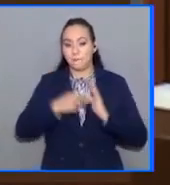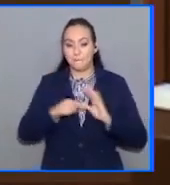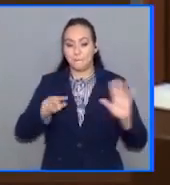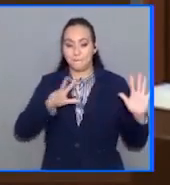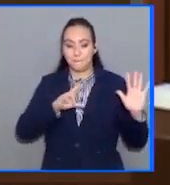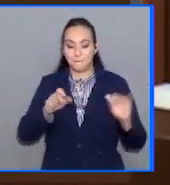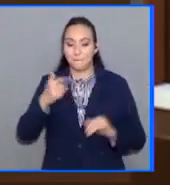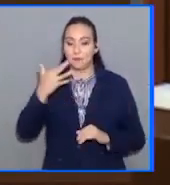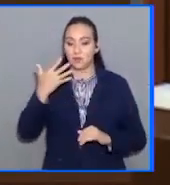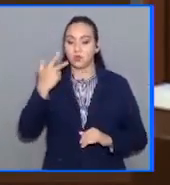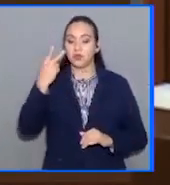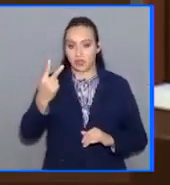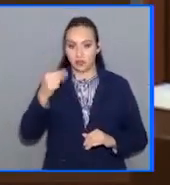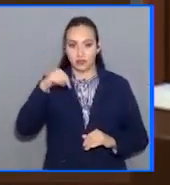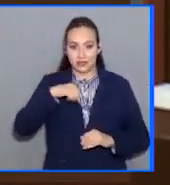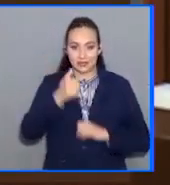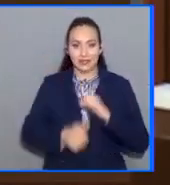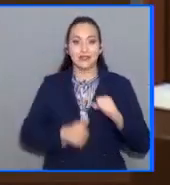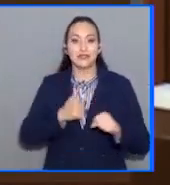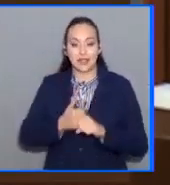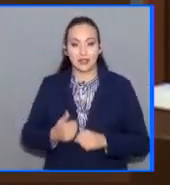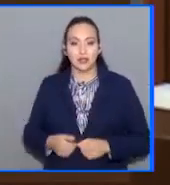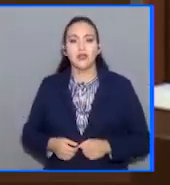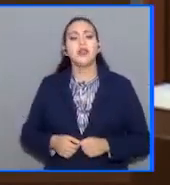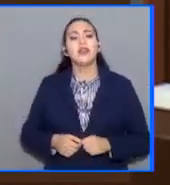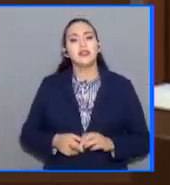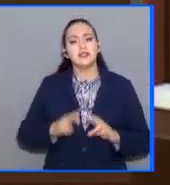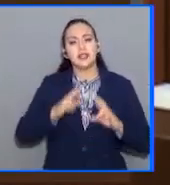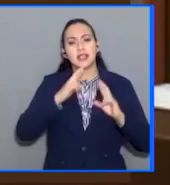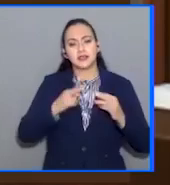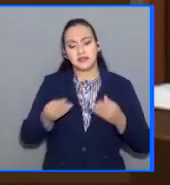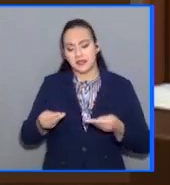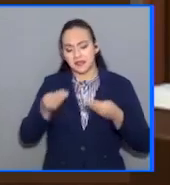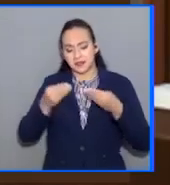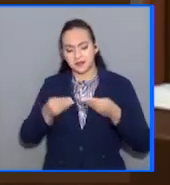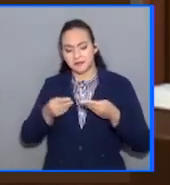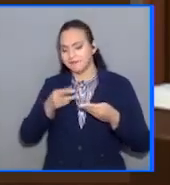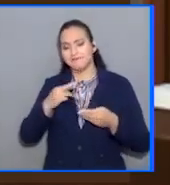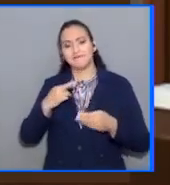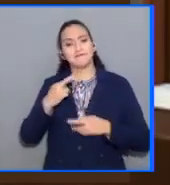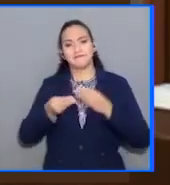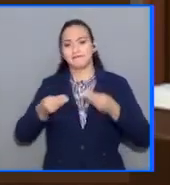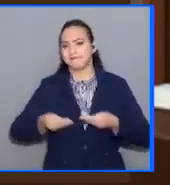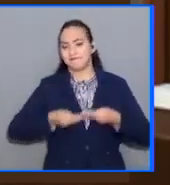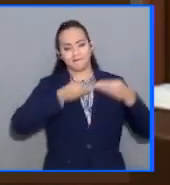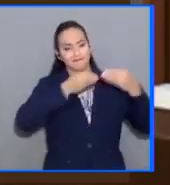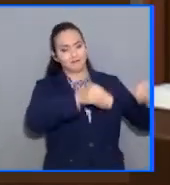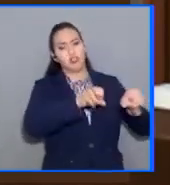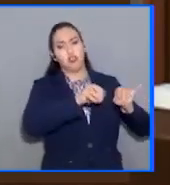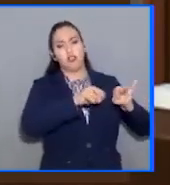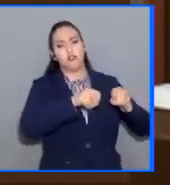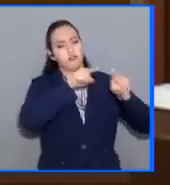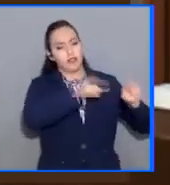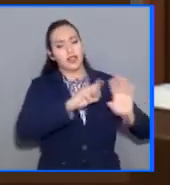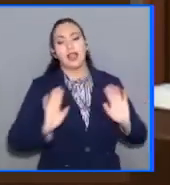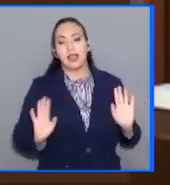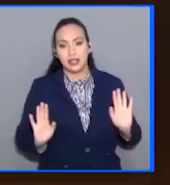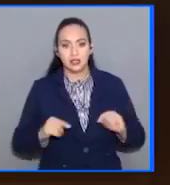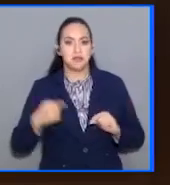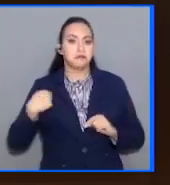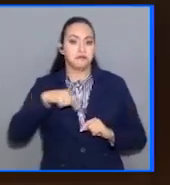1852 de este año se revoca la resolución impugnada para los efectos precisados en la